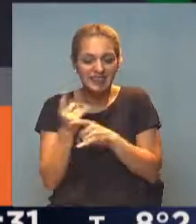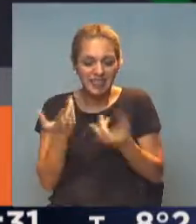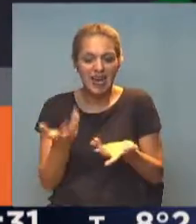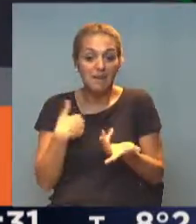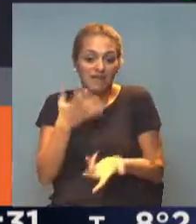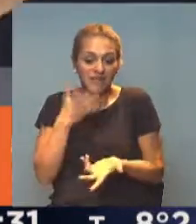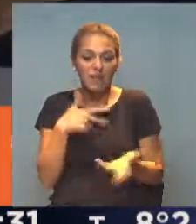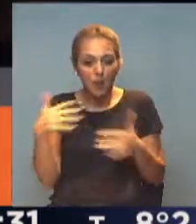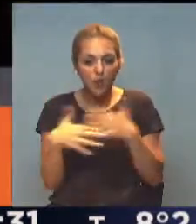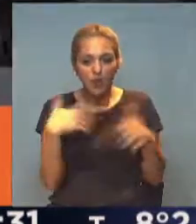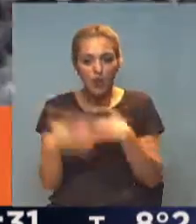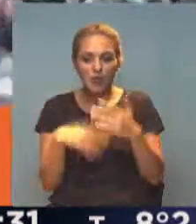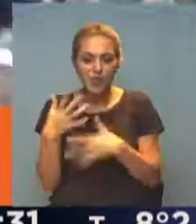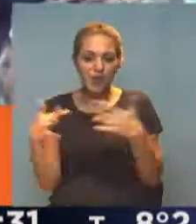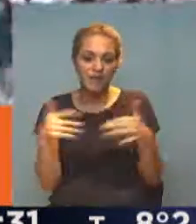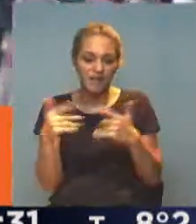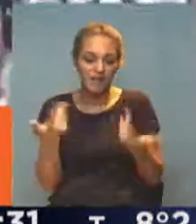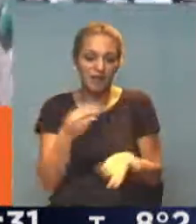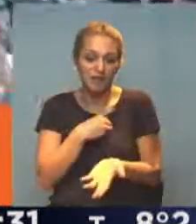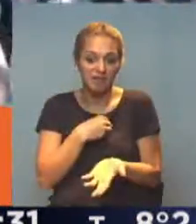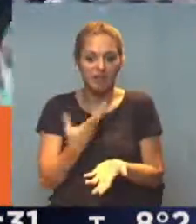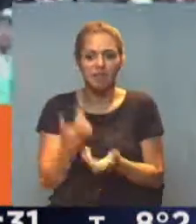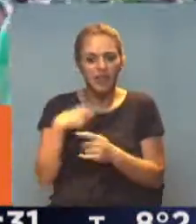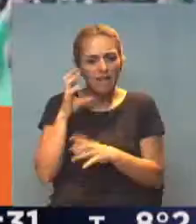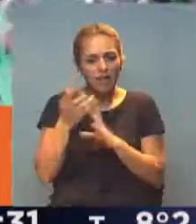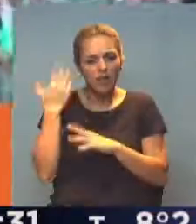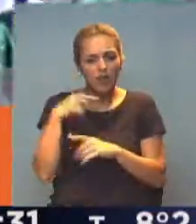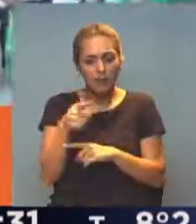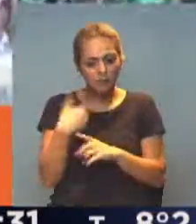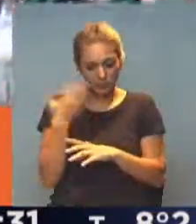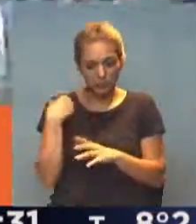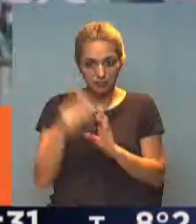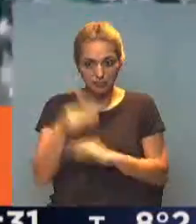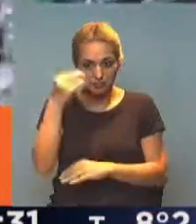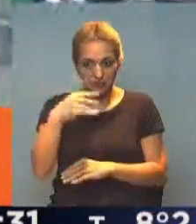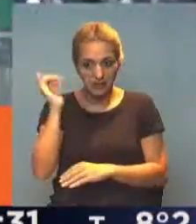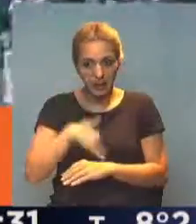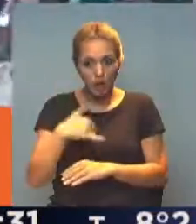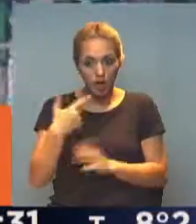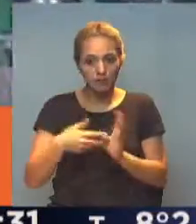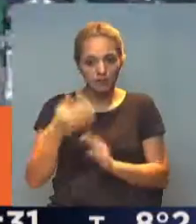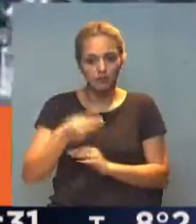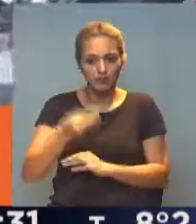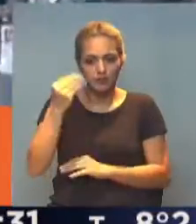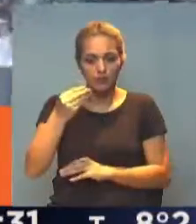le gusta, que es jugar al fútbol. Recordámelo, ¿habían salido campeones o ascendido, no? Sí, salimos campeón